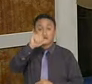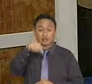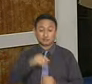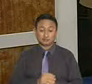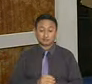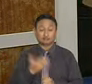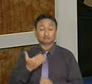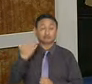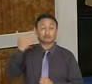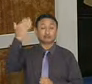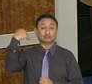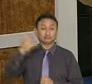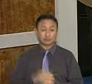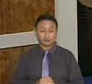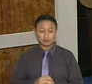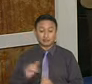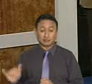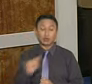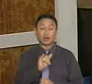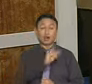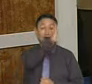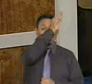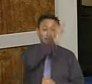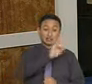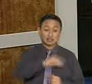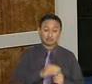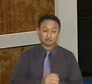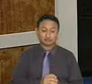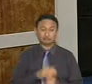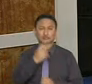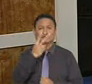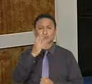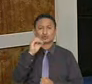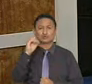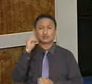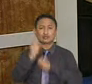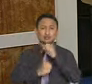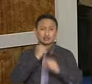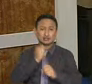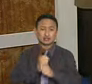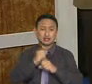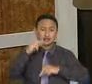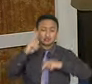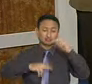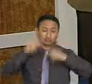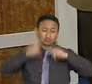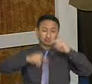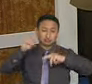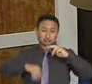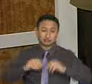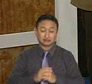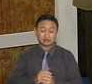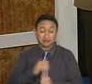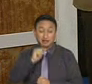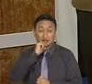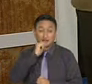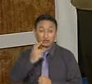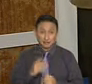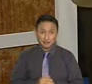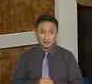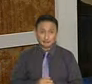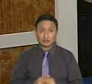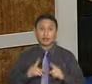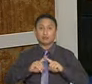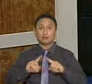que emula en París que se demoró como doscientos años 200 años pero